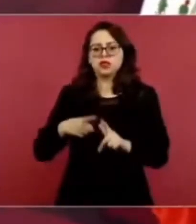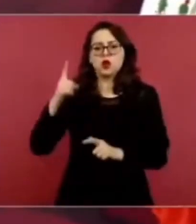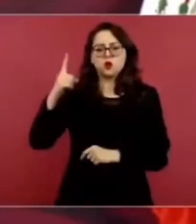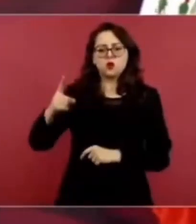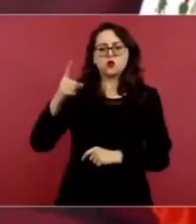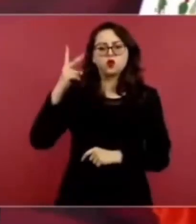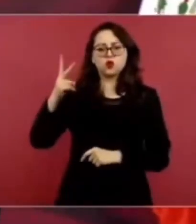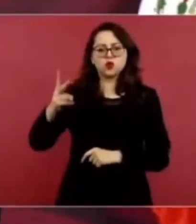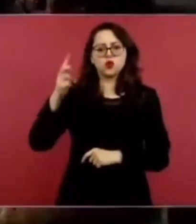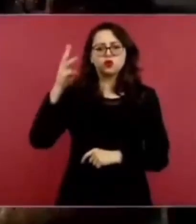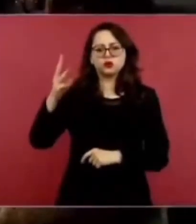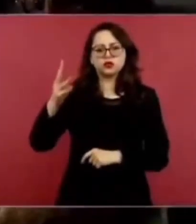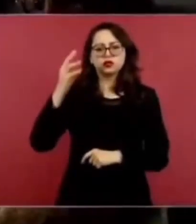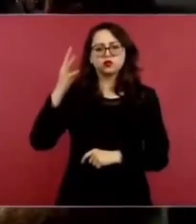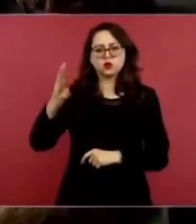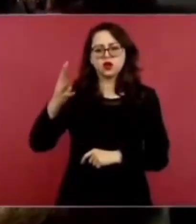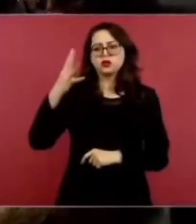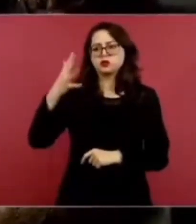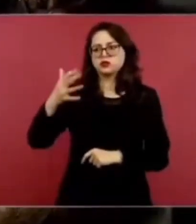Álvarez y Casa,